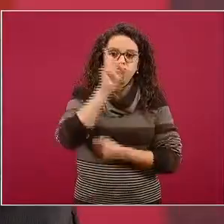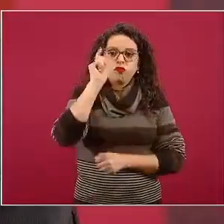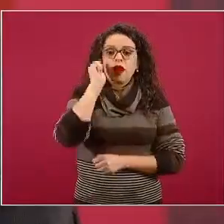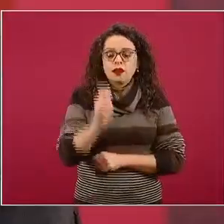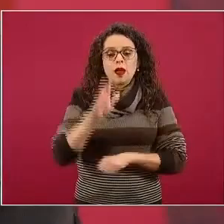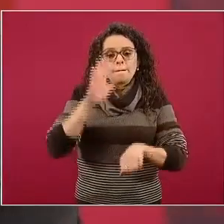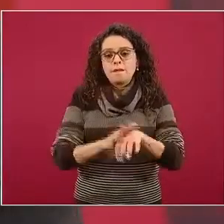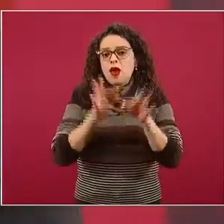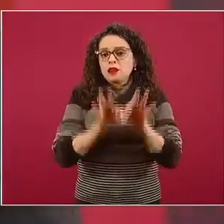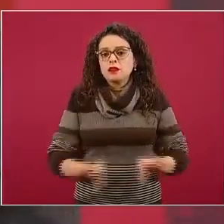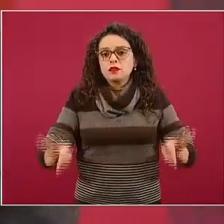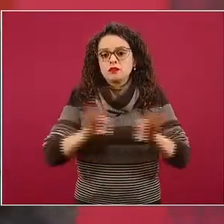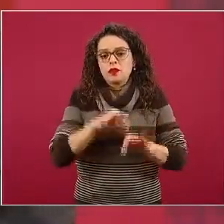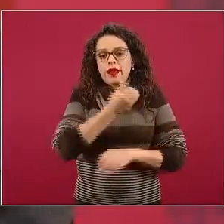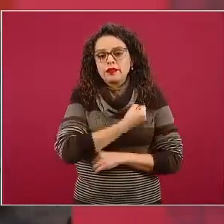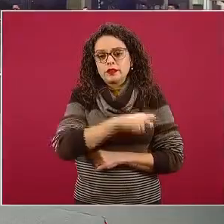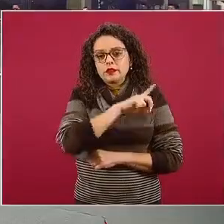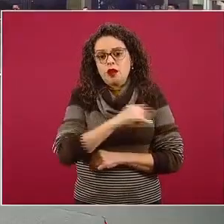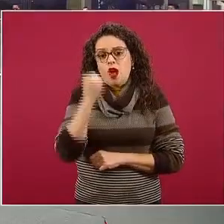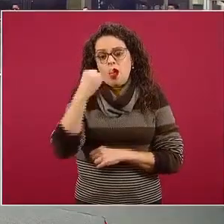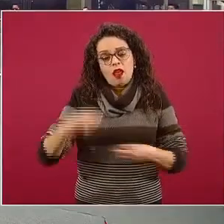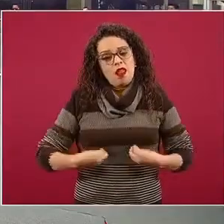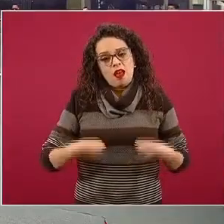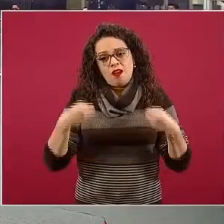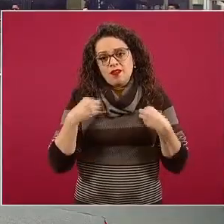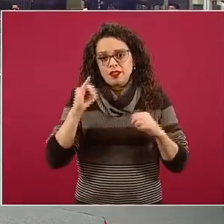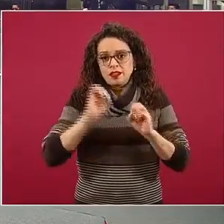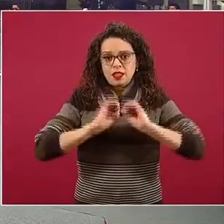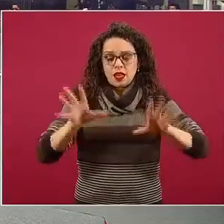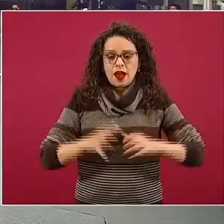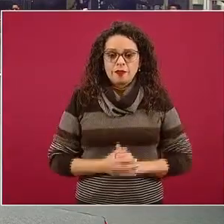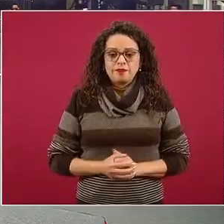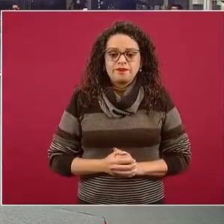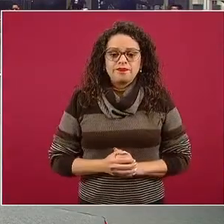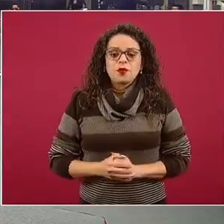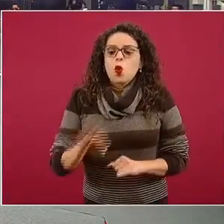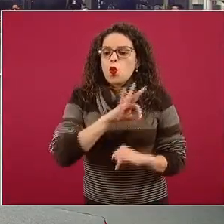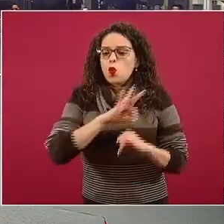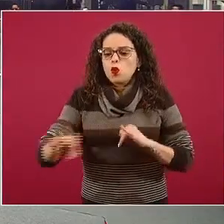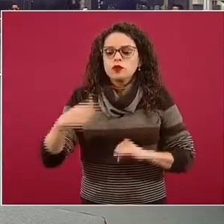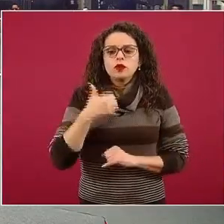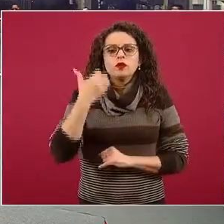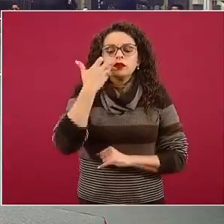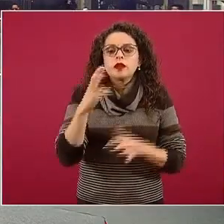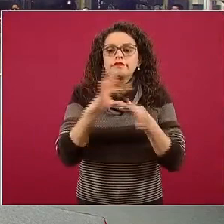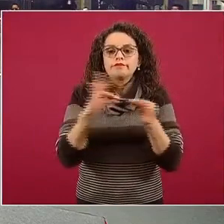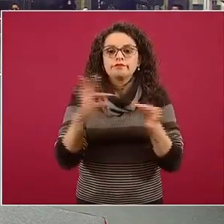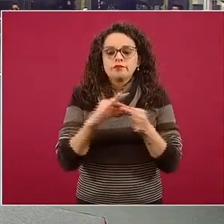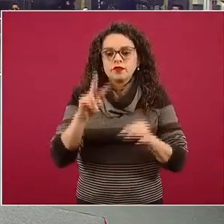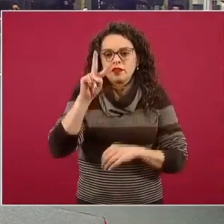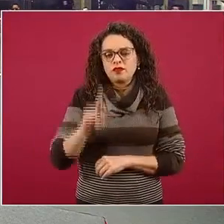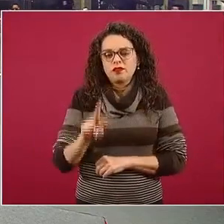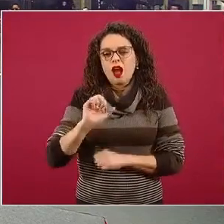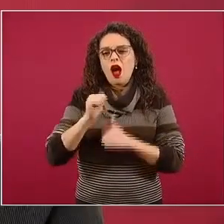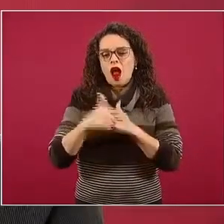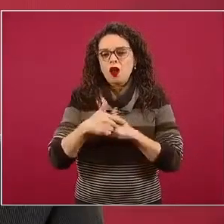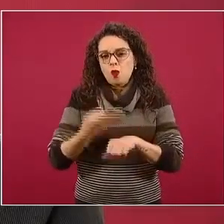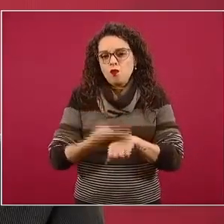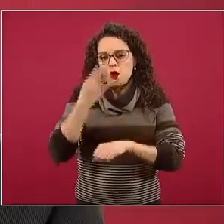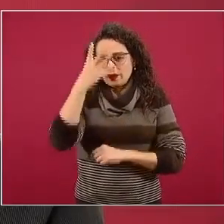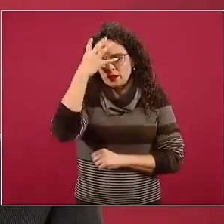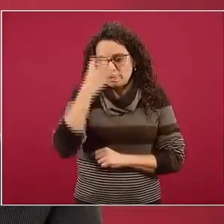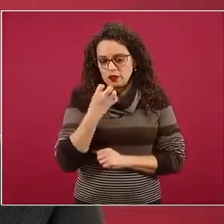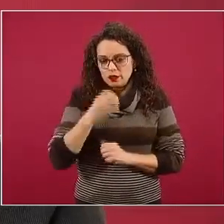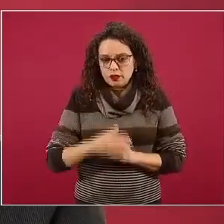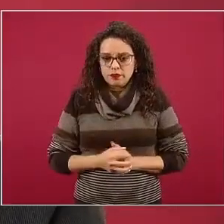salud y desde luego la vida. Finalmente quisiera hacer una mención, una triste mención. Hoy